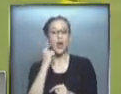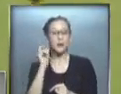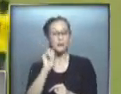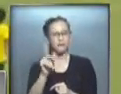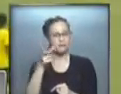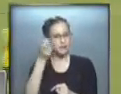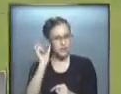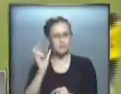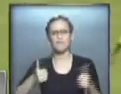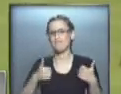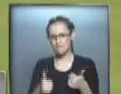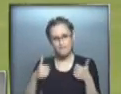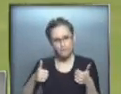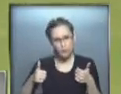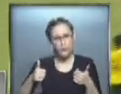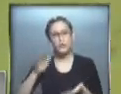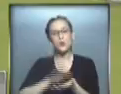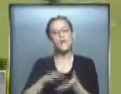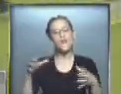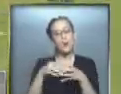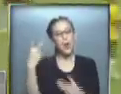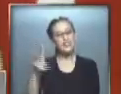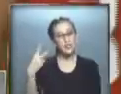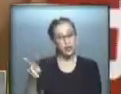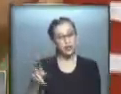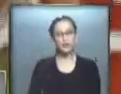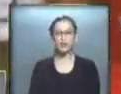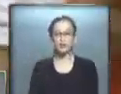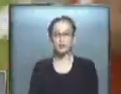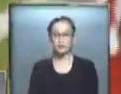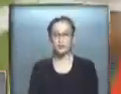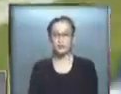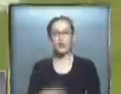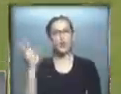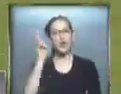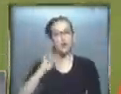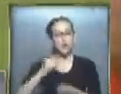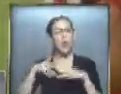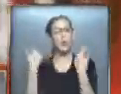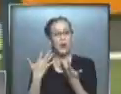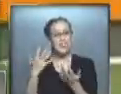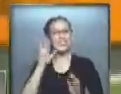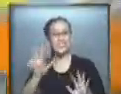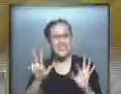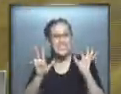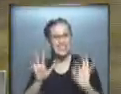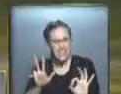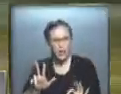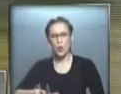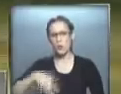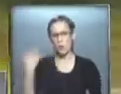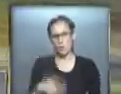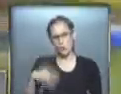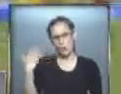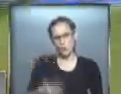con mejor actualidad en este momento en el fútbol del exterior coloca una más y él iba a ser 8 apretó más tarde que ponía el 13 0 parcial a esta